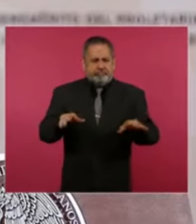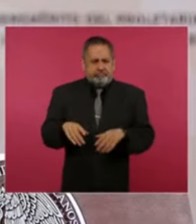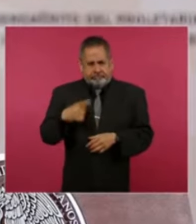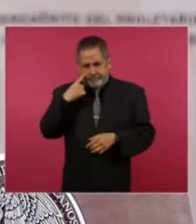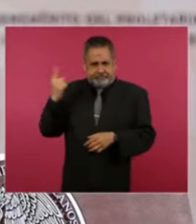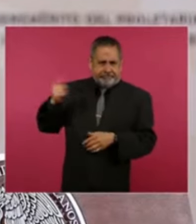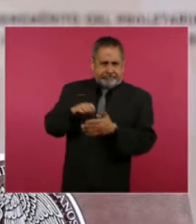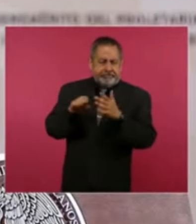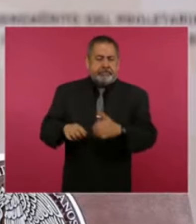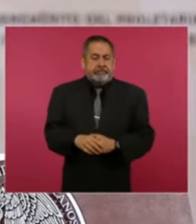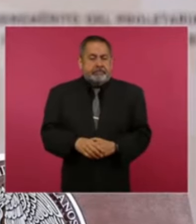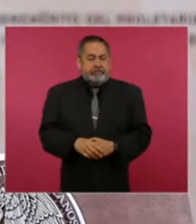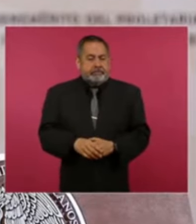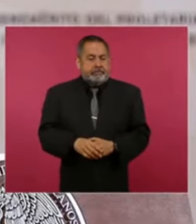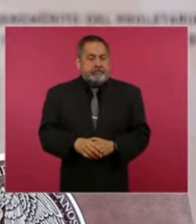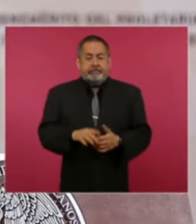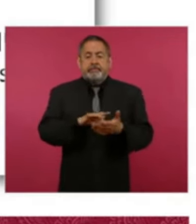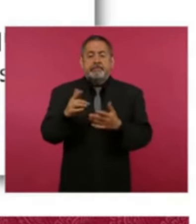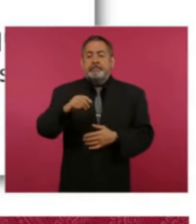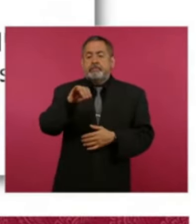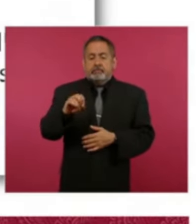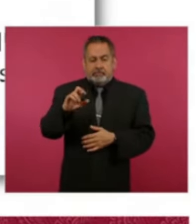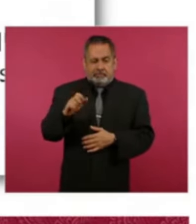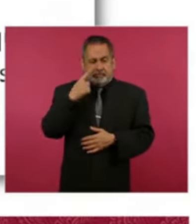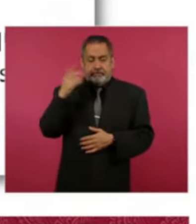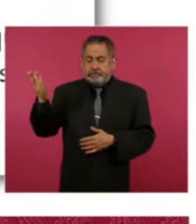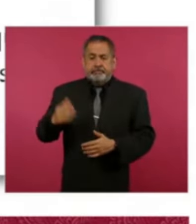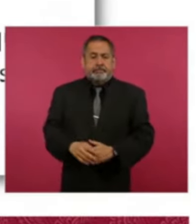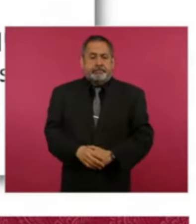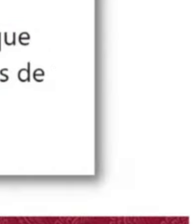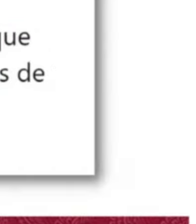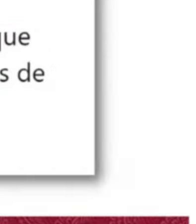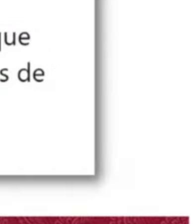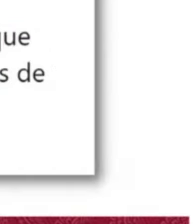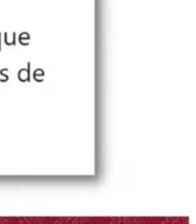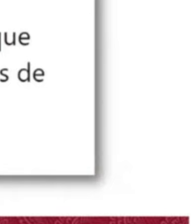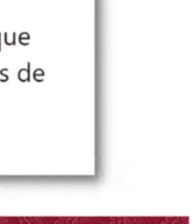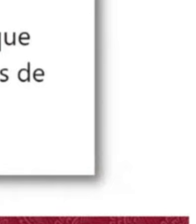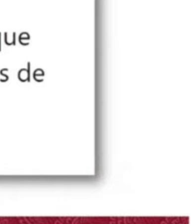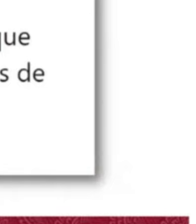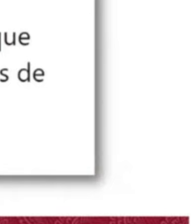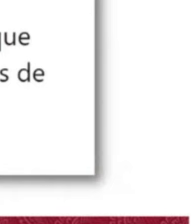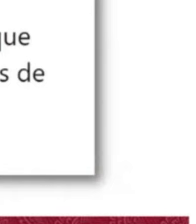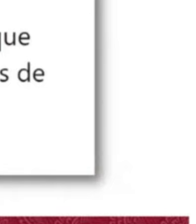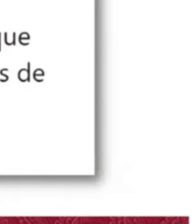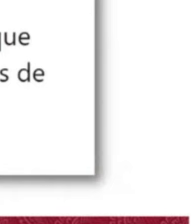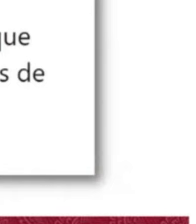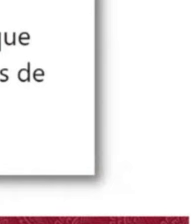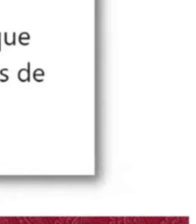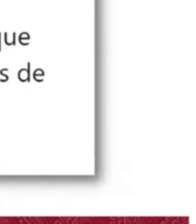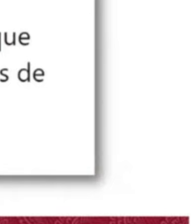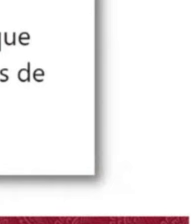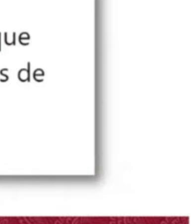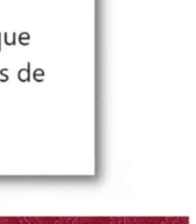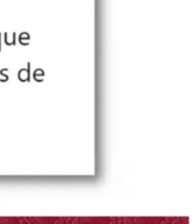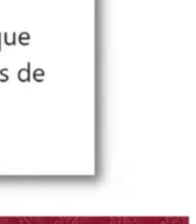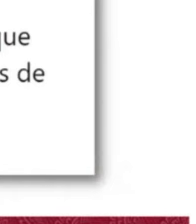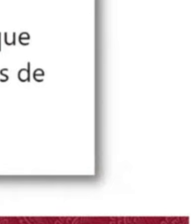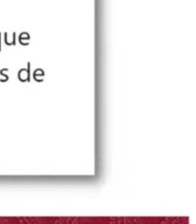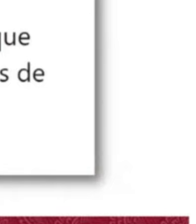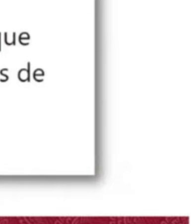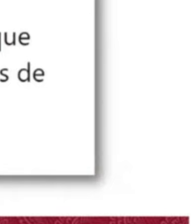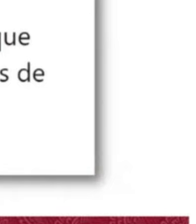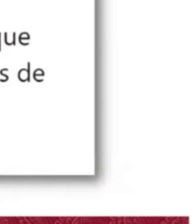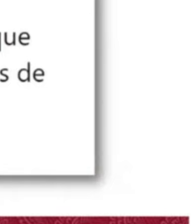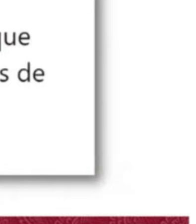cosas como estas. Gracias a Jorge Barrientos, que escribió: ojalá que con la misma vehemencia que defienden la pensión de 120,000